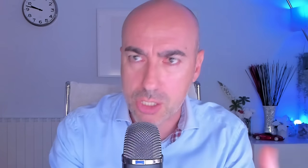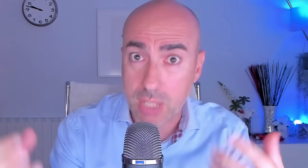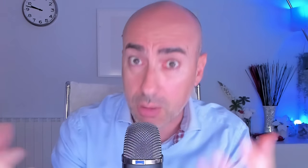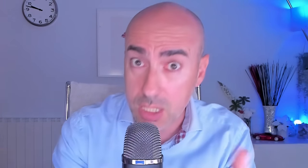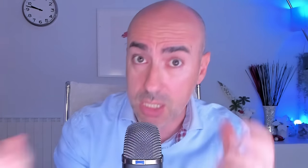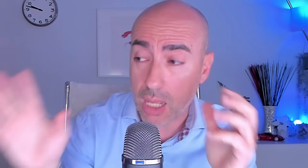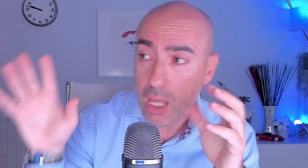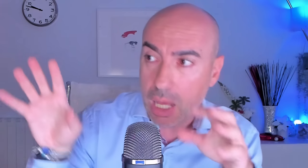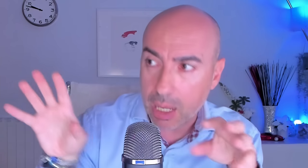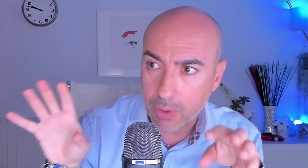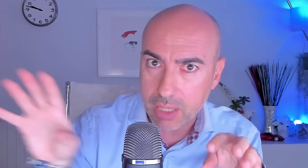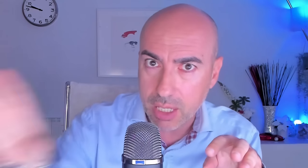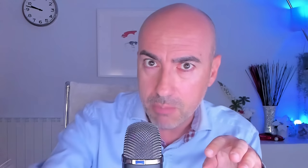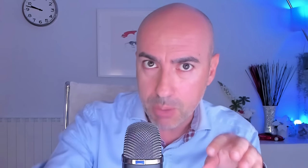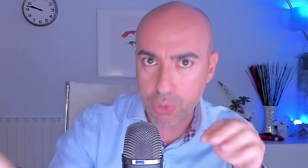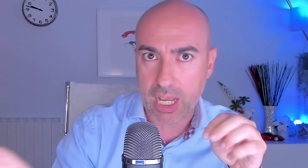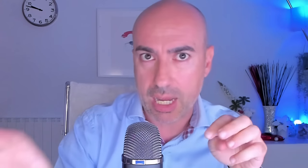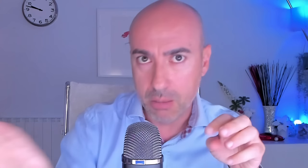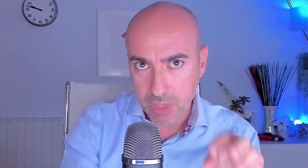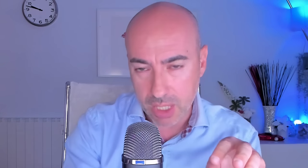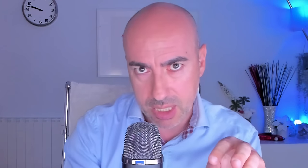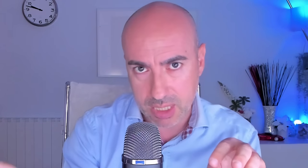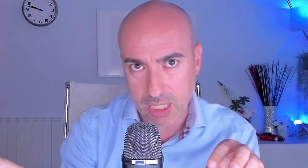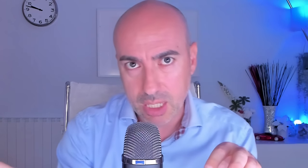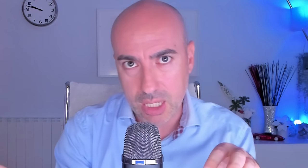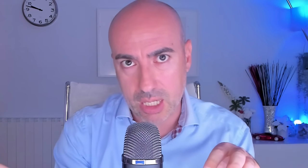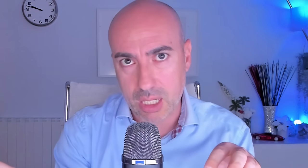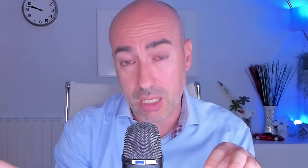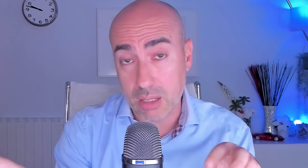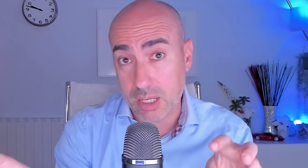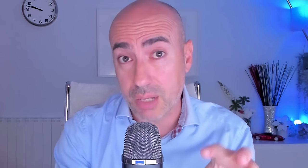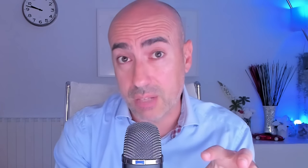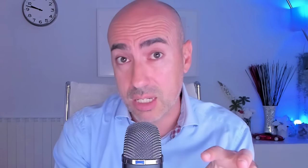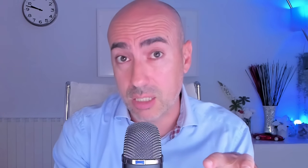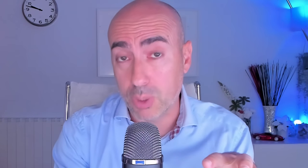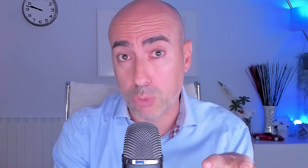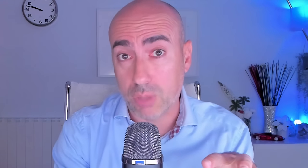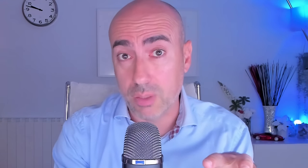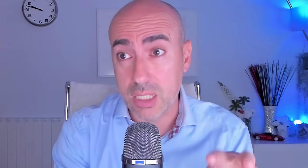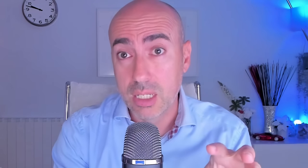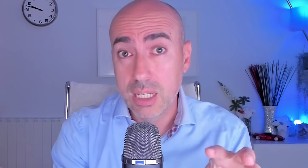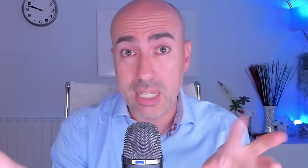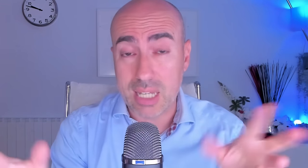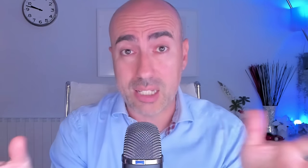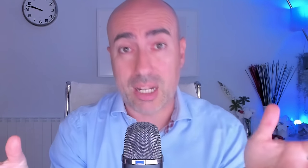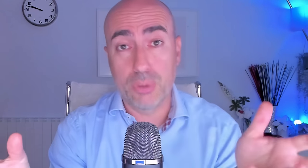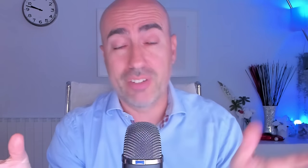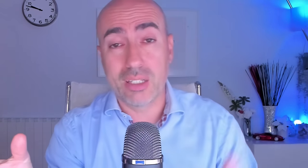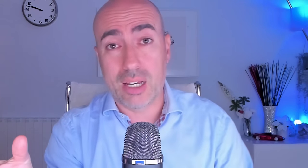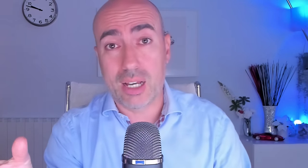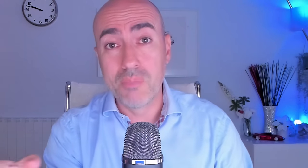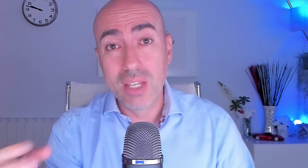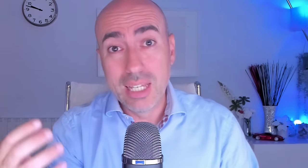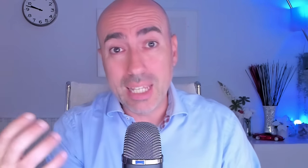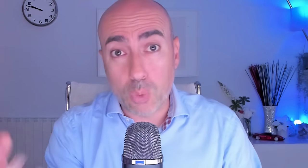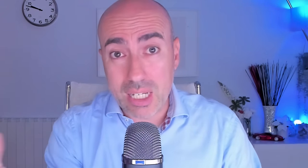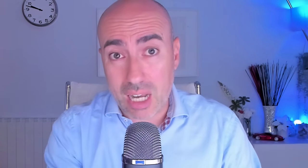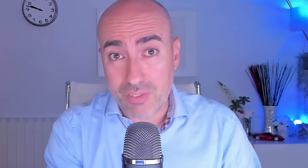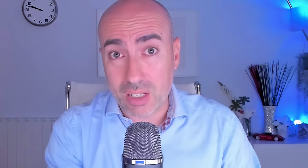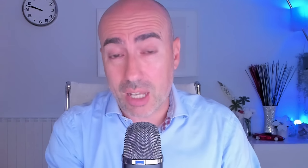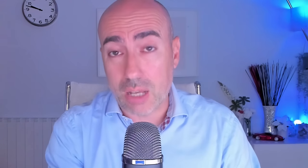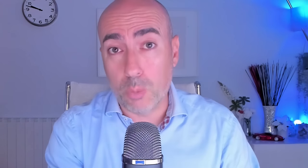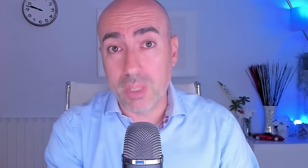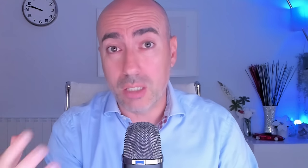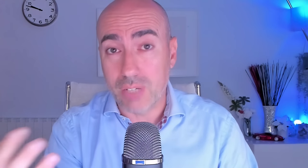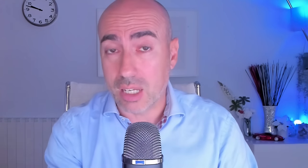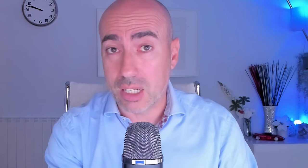del perverso narcisista a la hora de Buscar este eh realizar ese tipo de actuaciones es extraer una ventaja y cuál